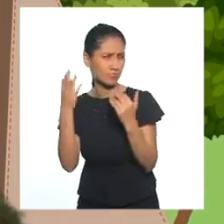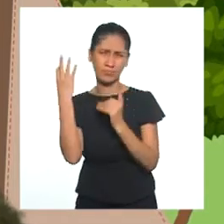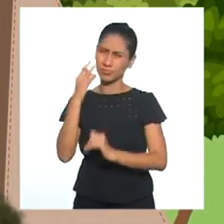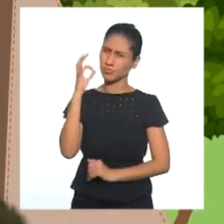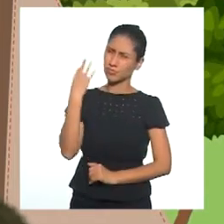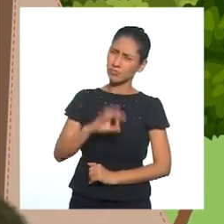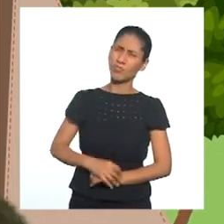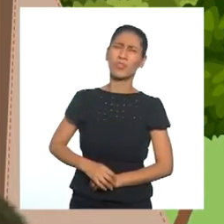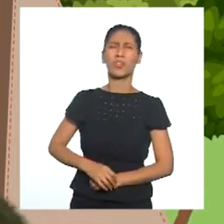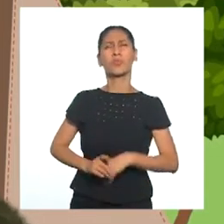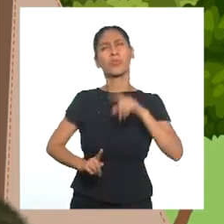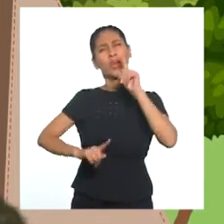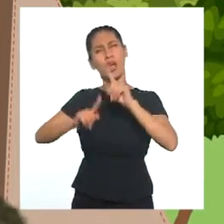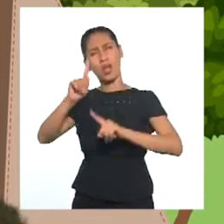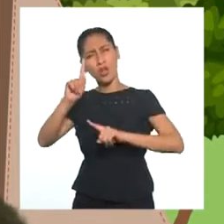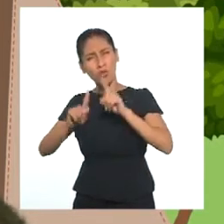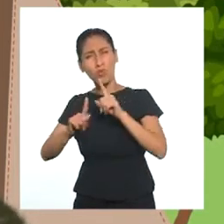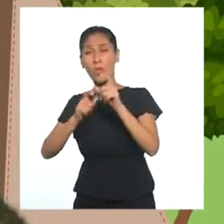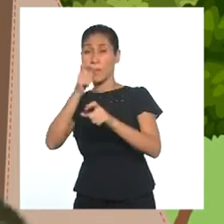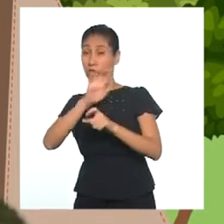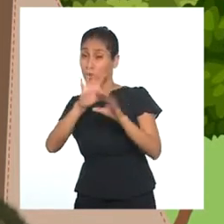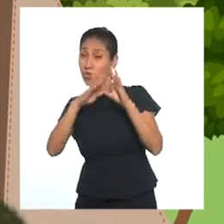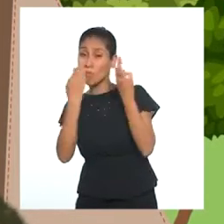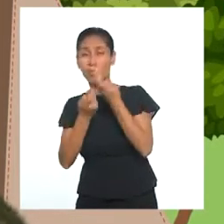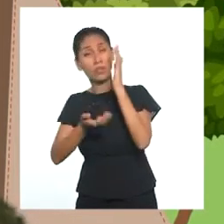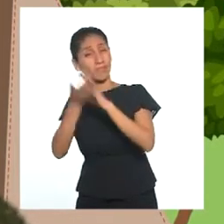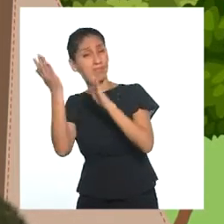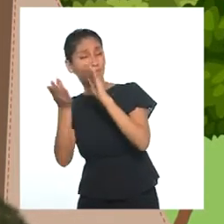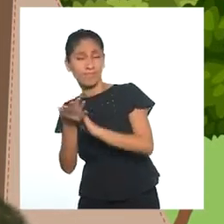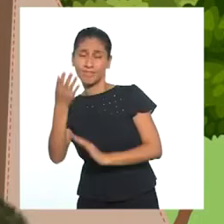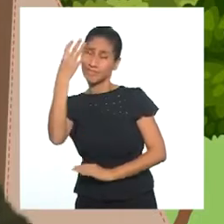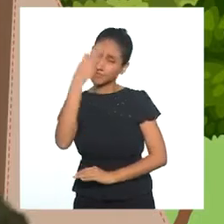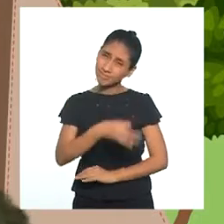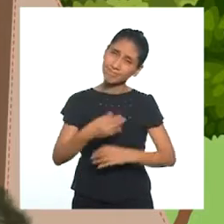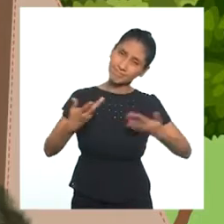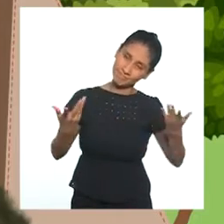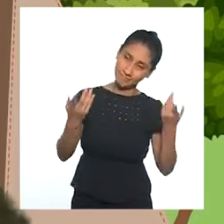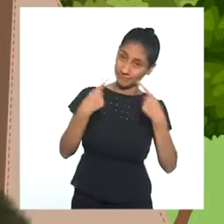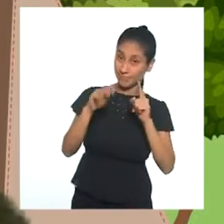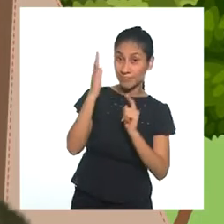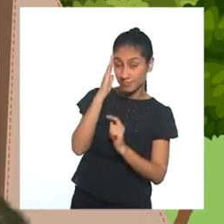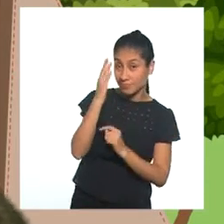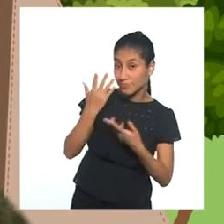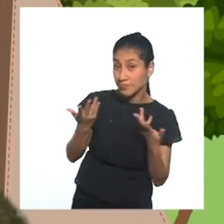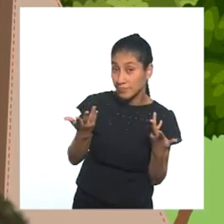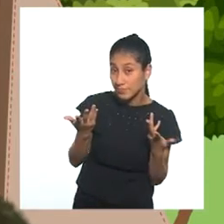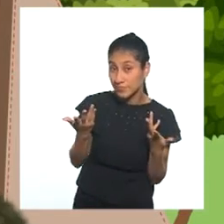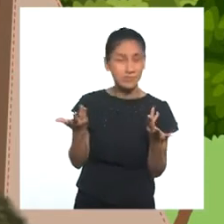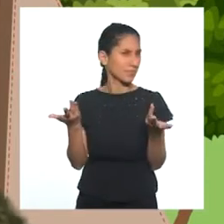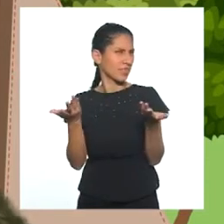¡Siempre alguien se va! Es verdad, sí. ¿Pero saben qué?